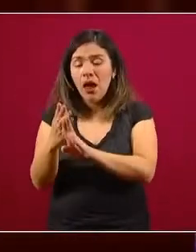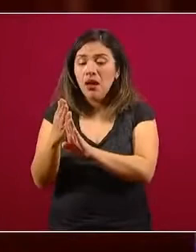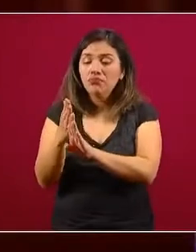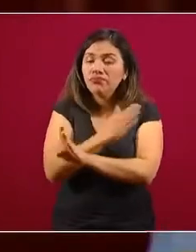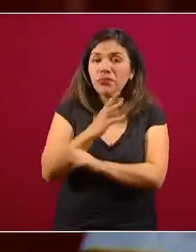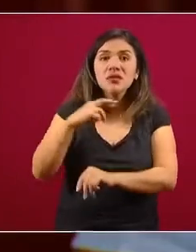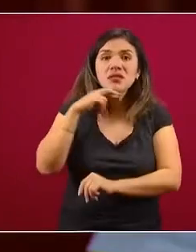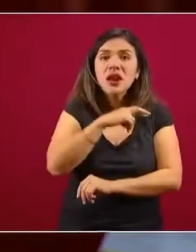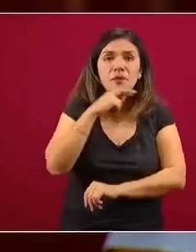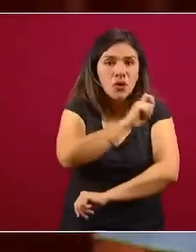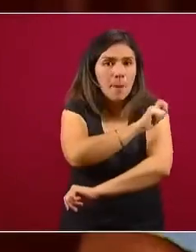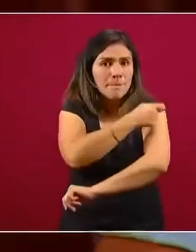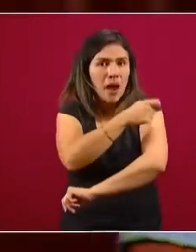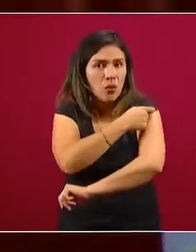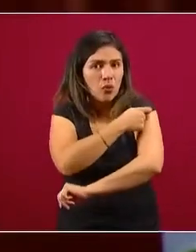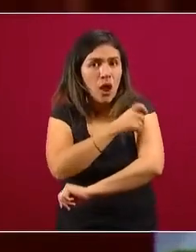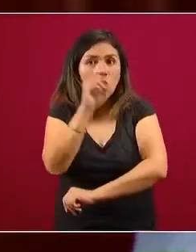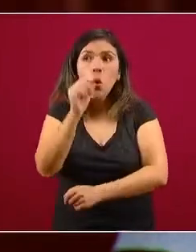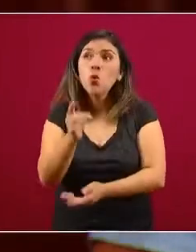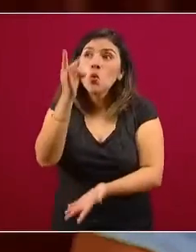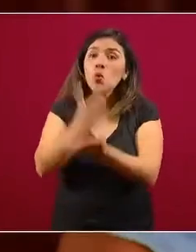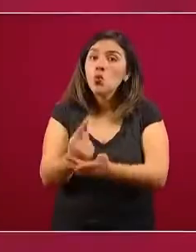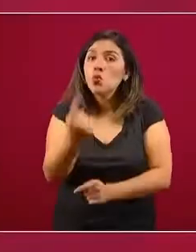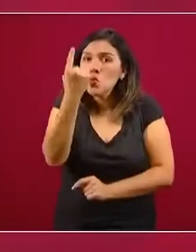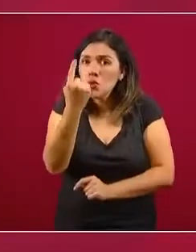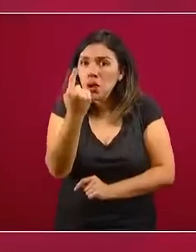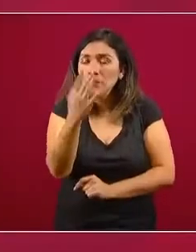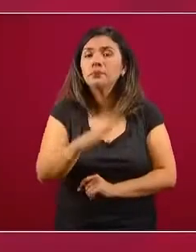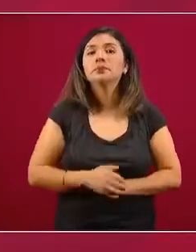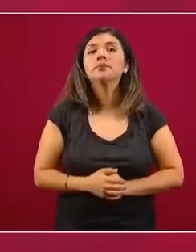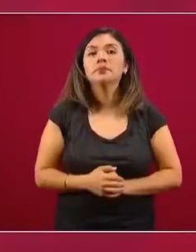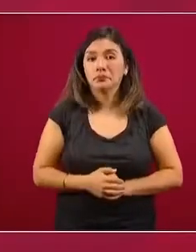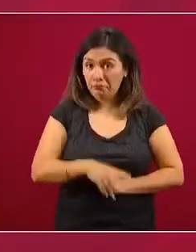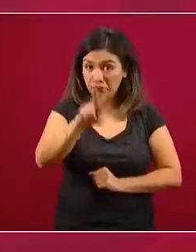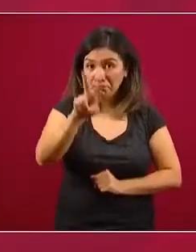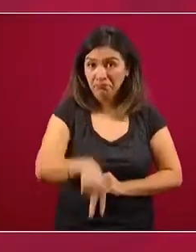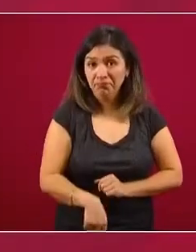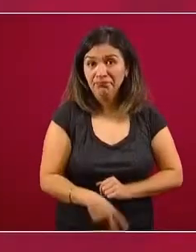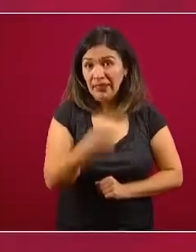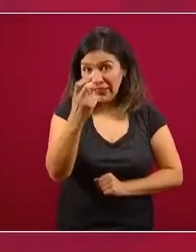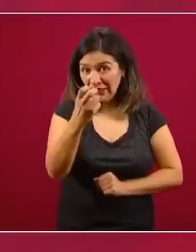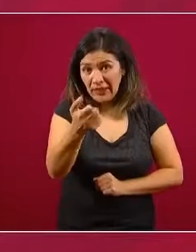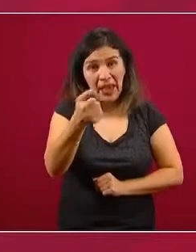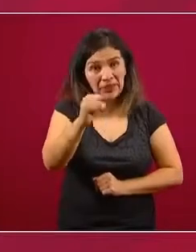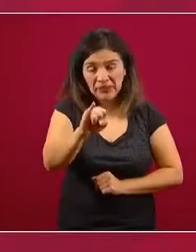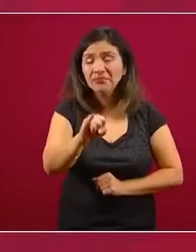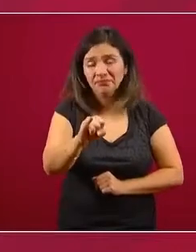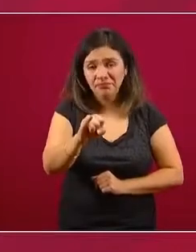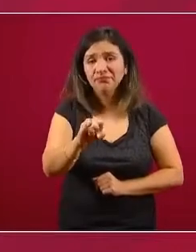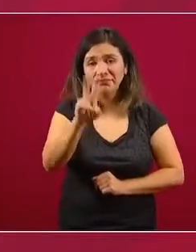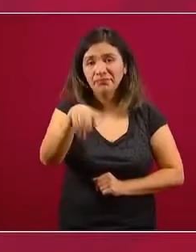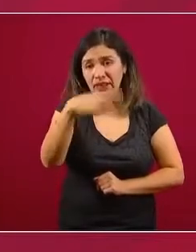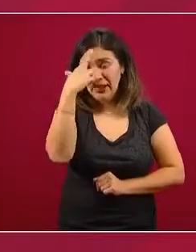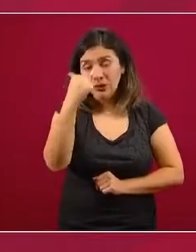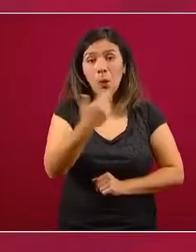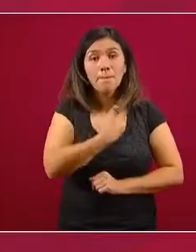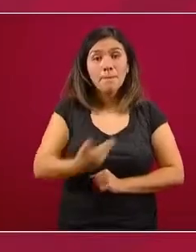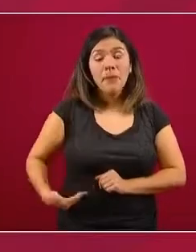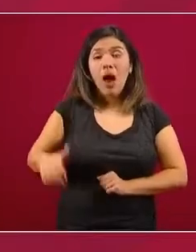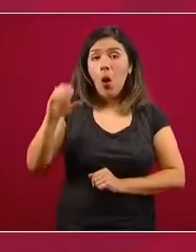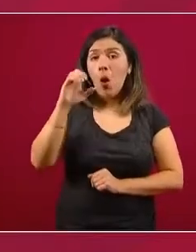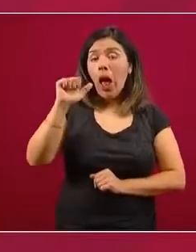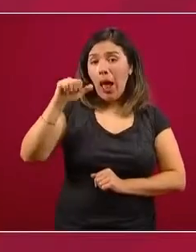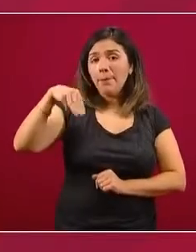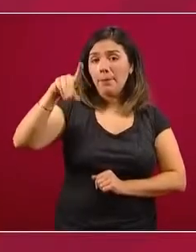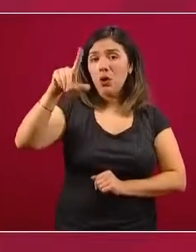no pensar en una sola opción. Gracias. Es correcto, justamente es así como funciona. El presidente López Obrador